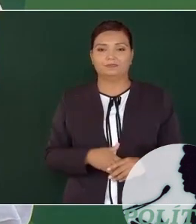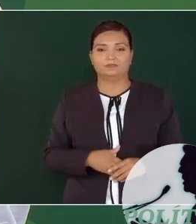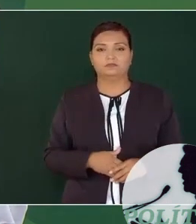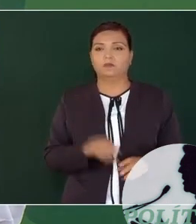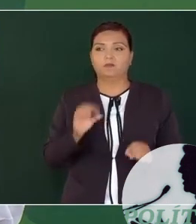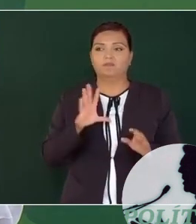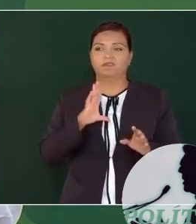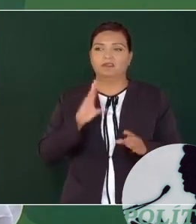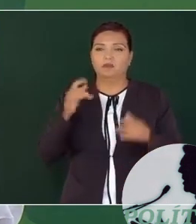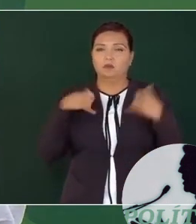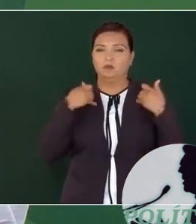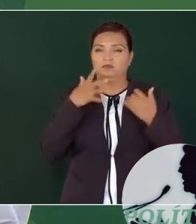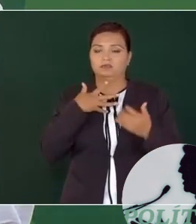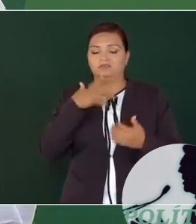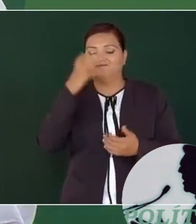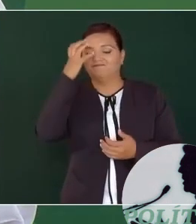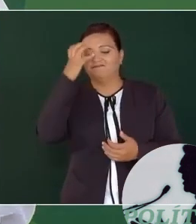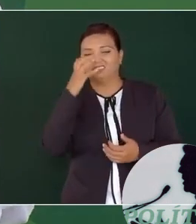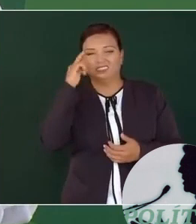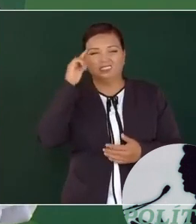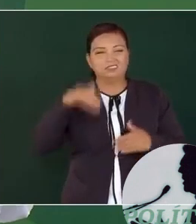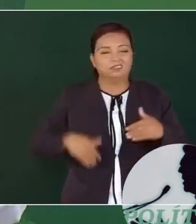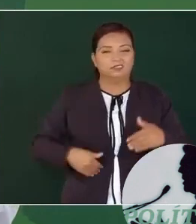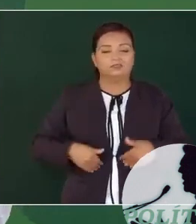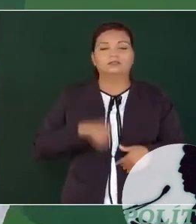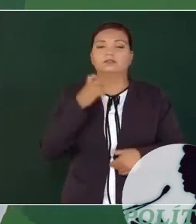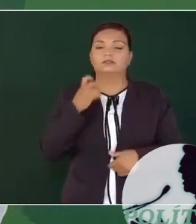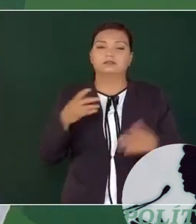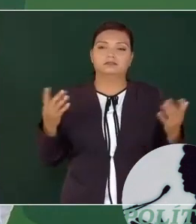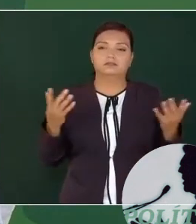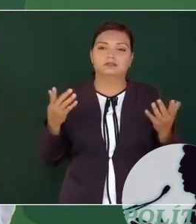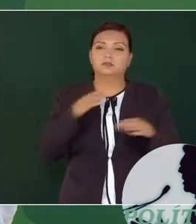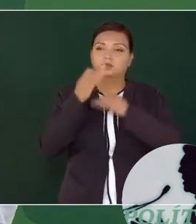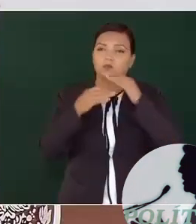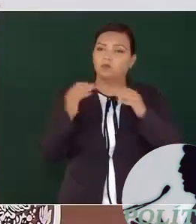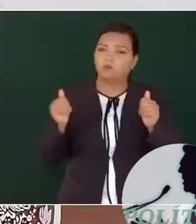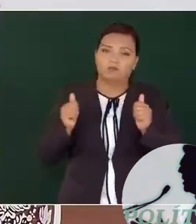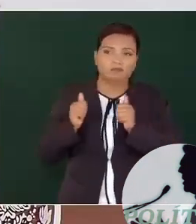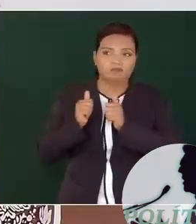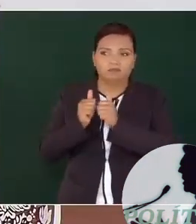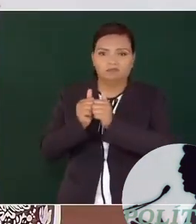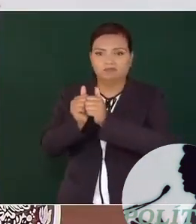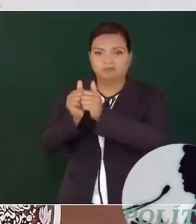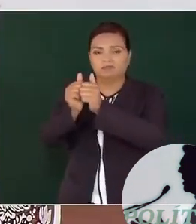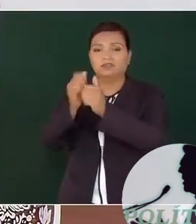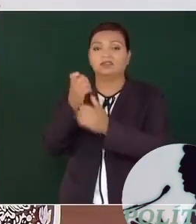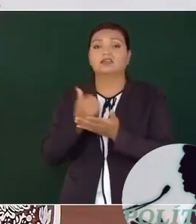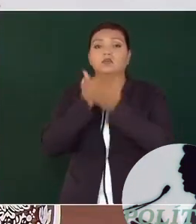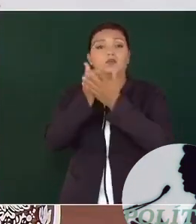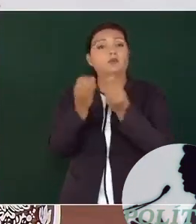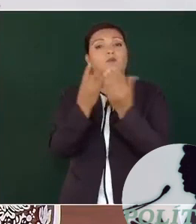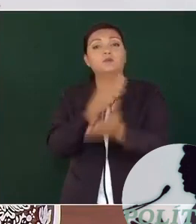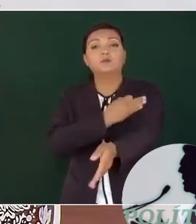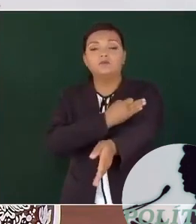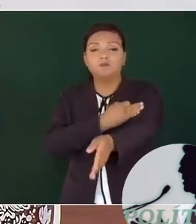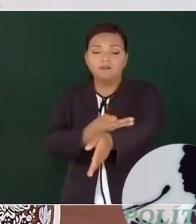o que caigan en la frustración, sino que vamos todos juntos, y en eso nos ayuda mucho la